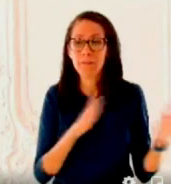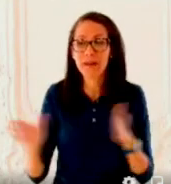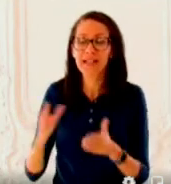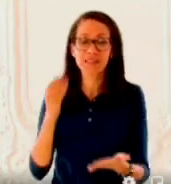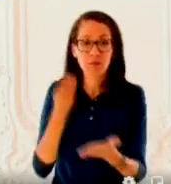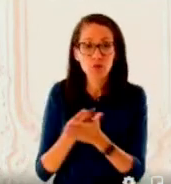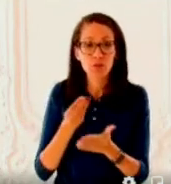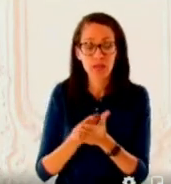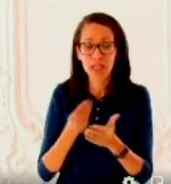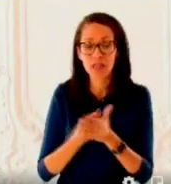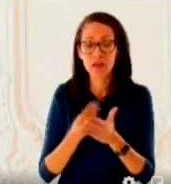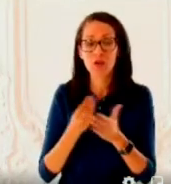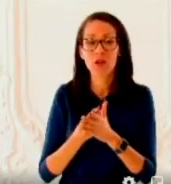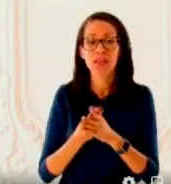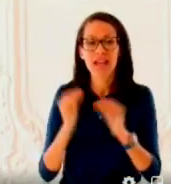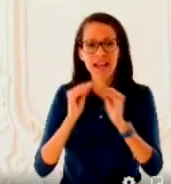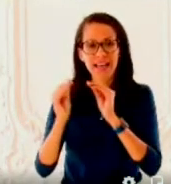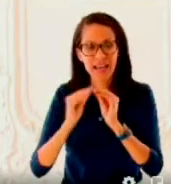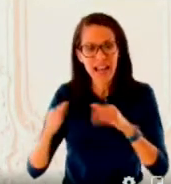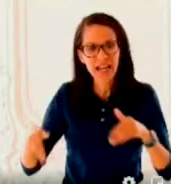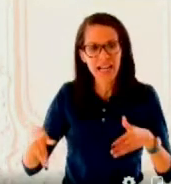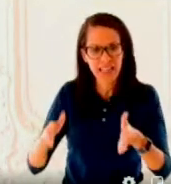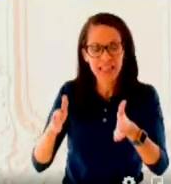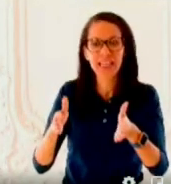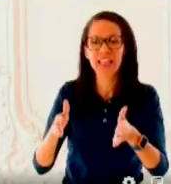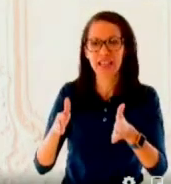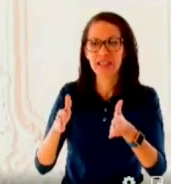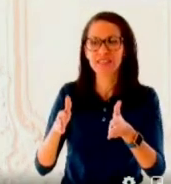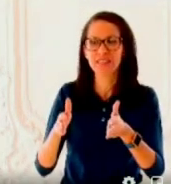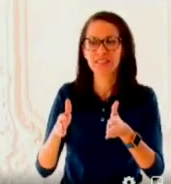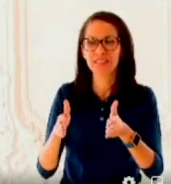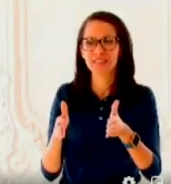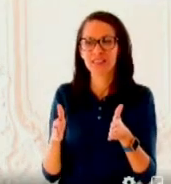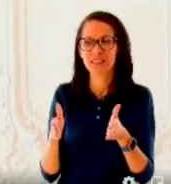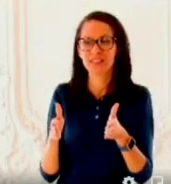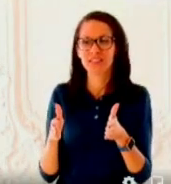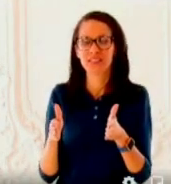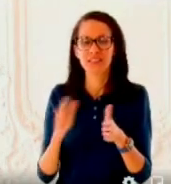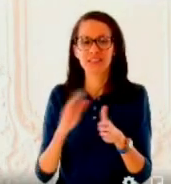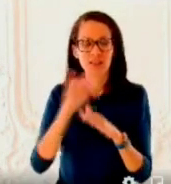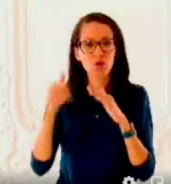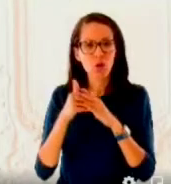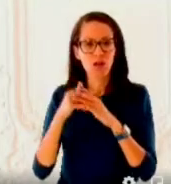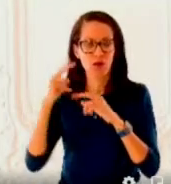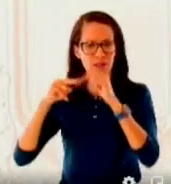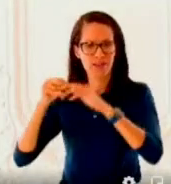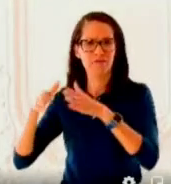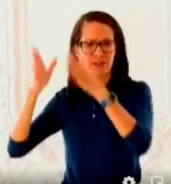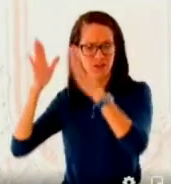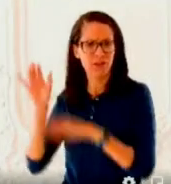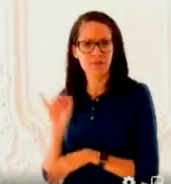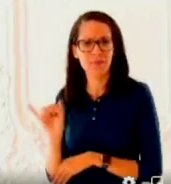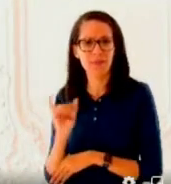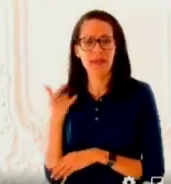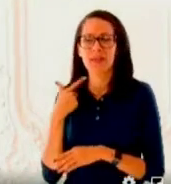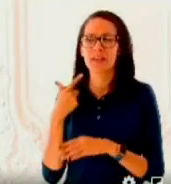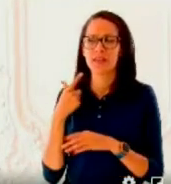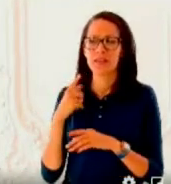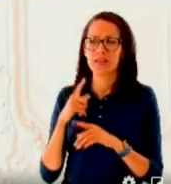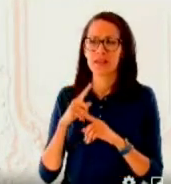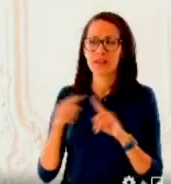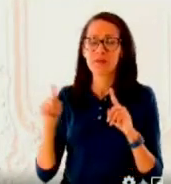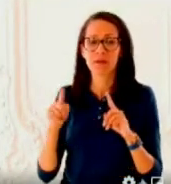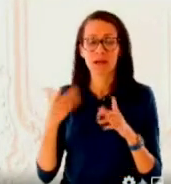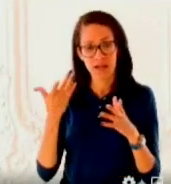presupuesto de pavimentos a largo plazo, mantenimiento a largo plazo de todas las estructuras y para así extender la